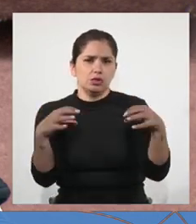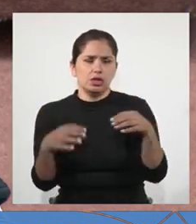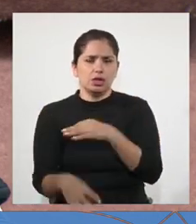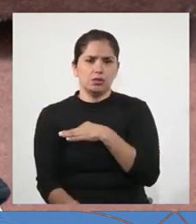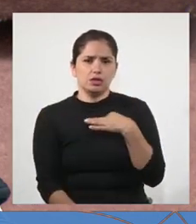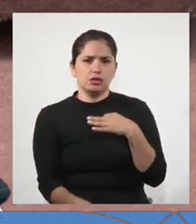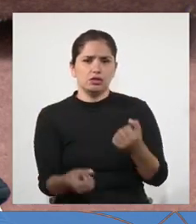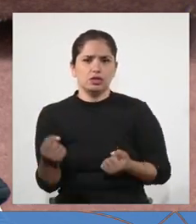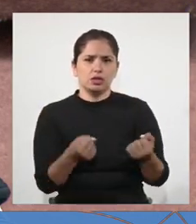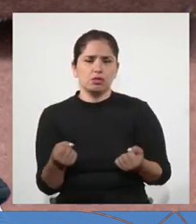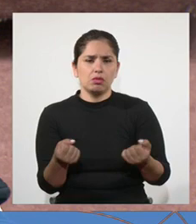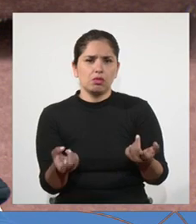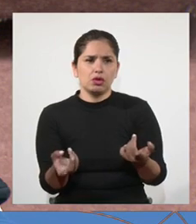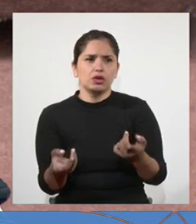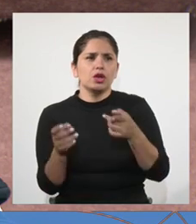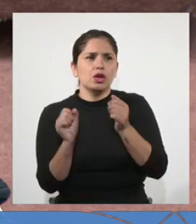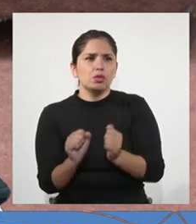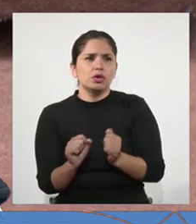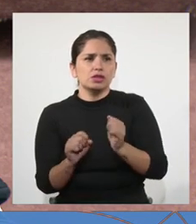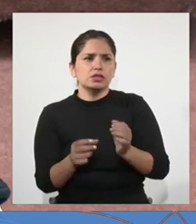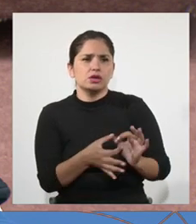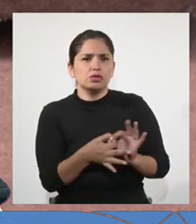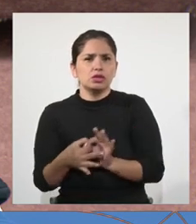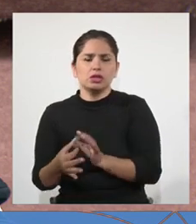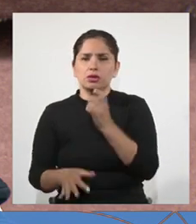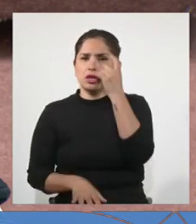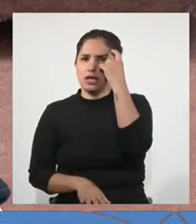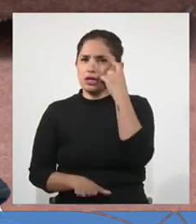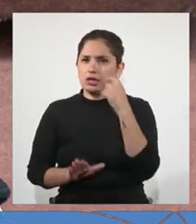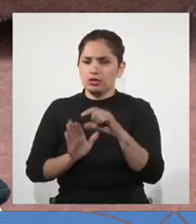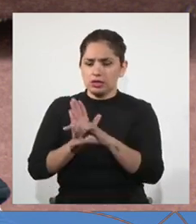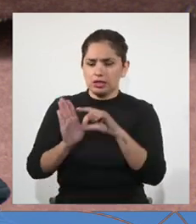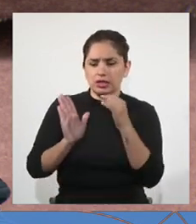Ministerio. Por eso creo que hay que aprobar esta indicación.